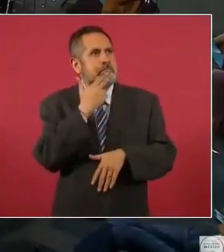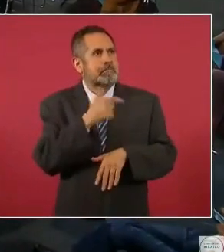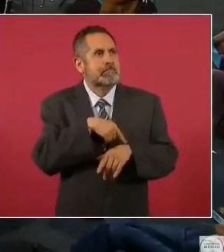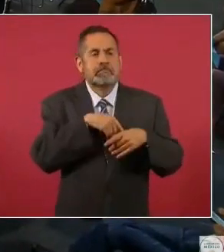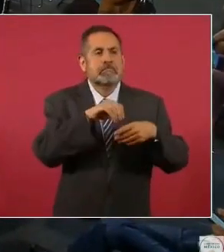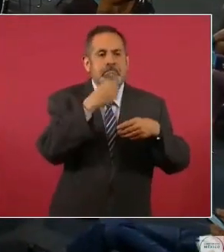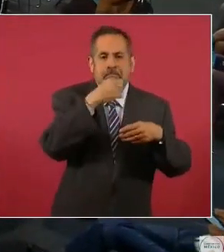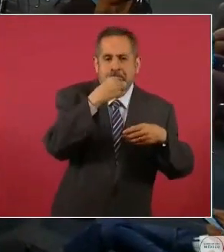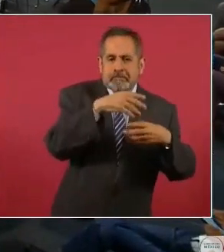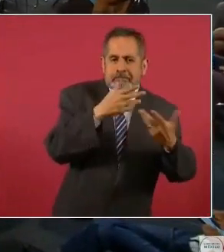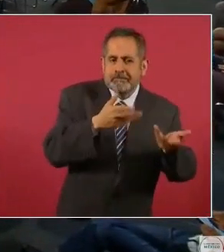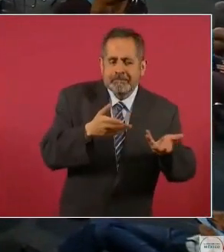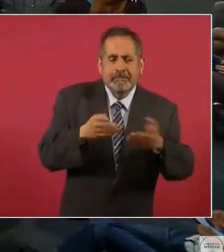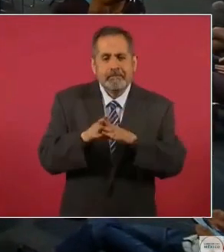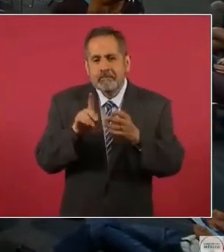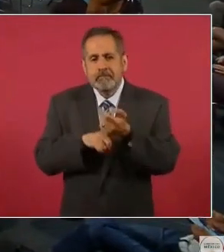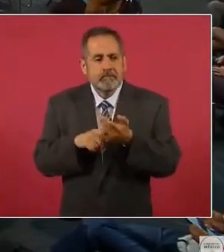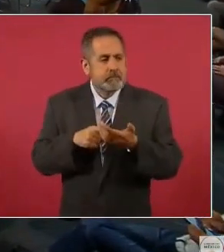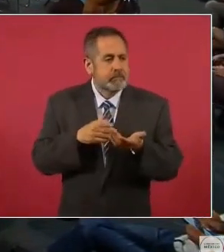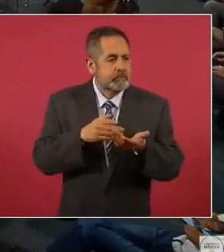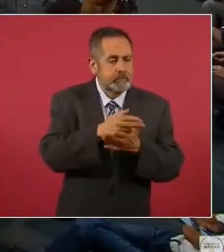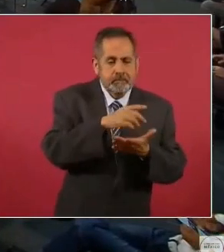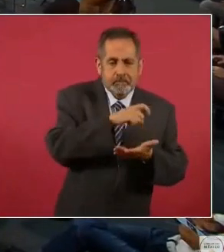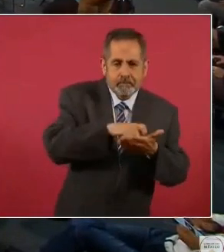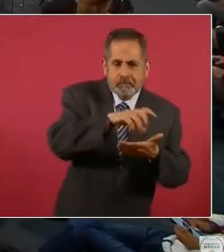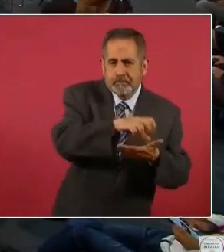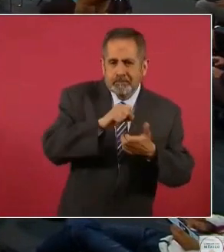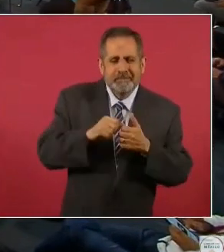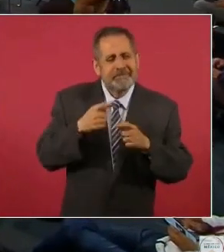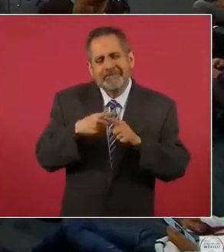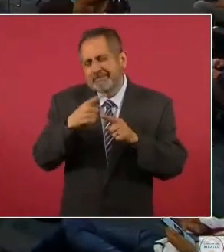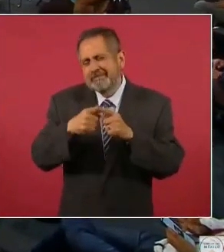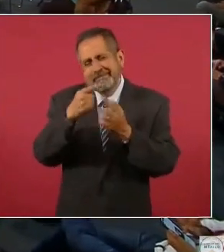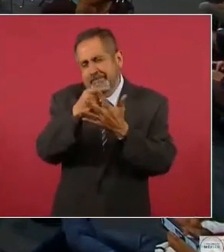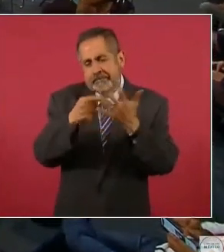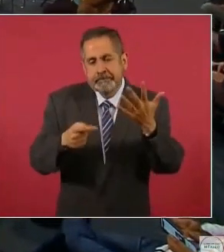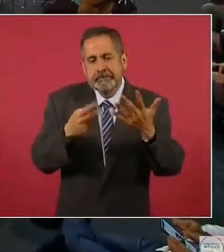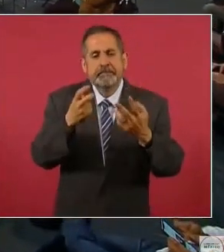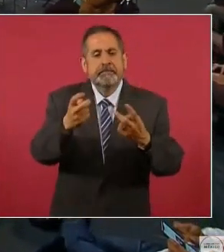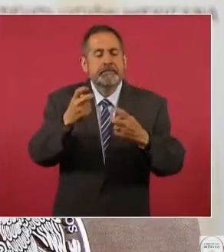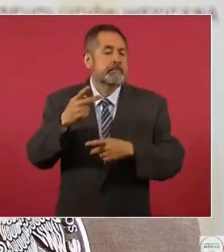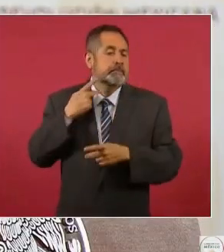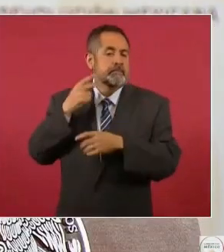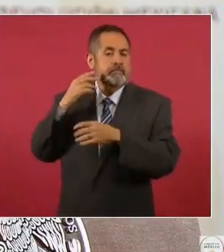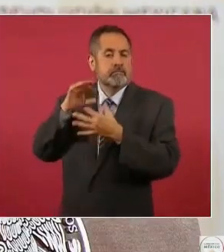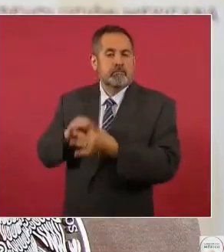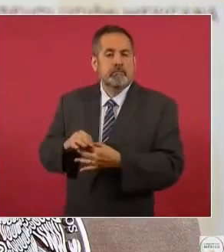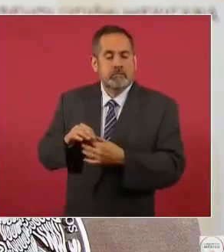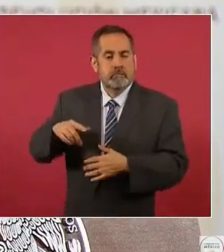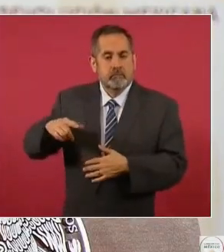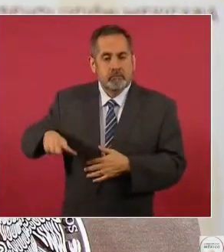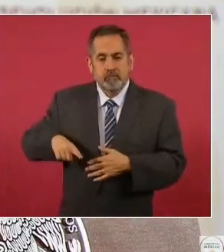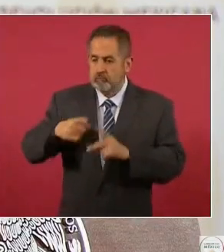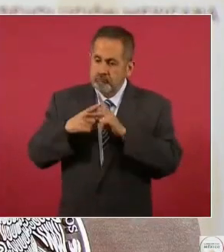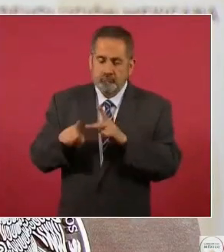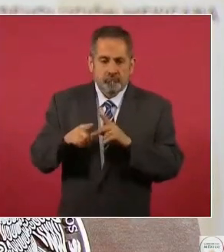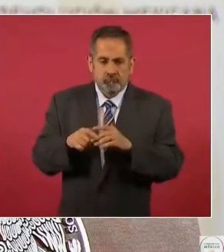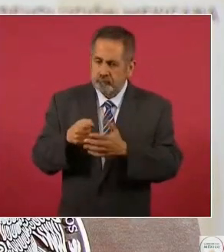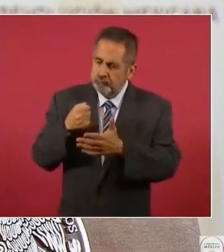qué tan fácil es el acceso a estos alimentos ultraprocesados. Y por eso fue que la política pública empezó de